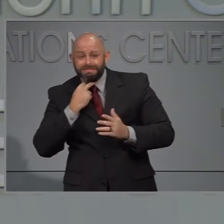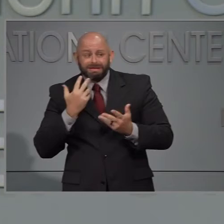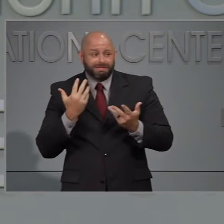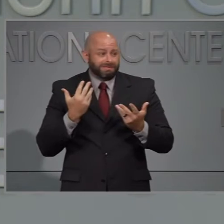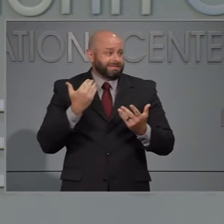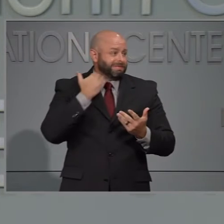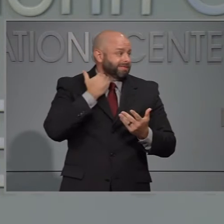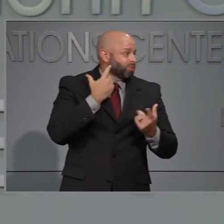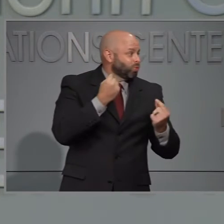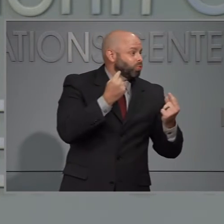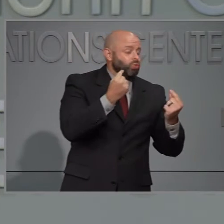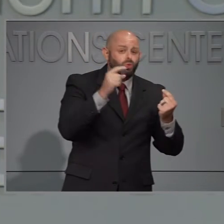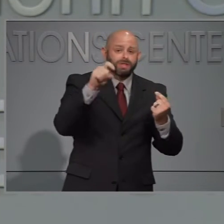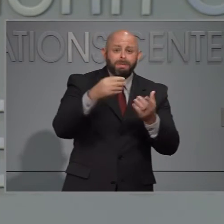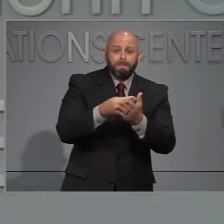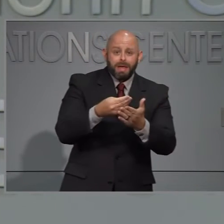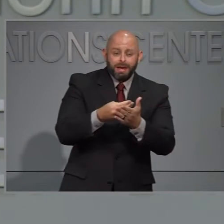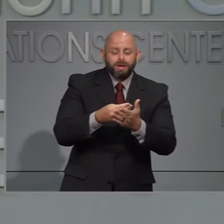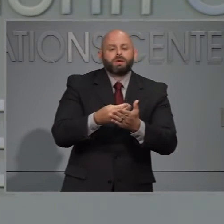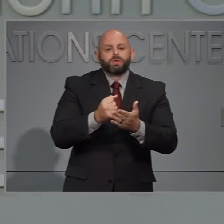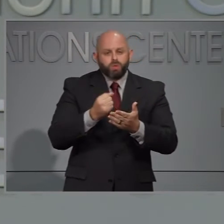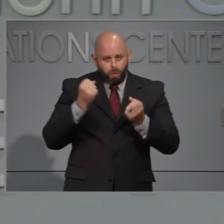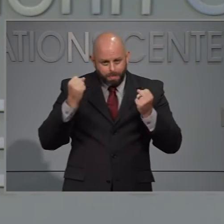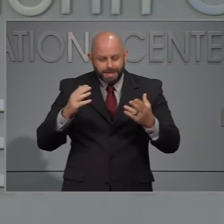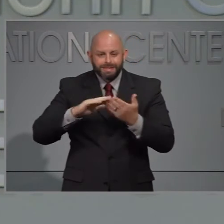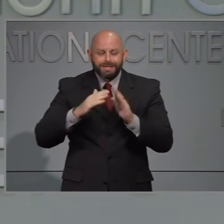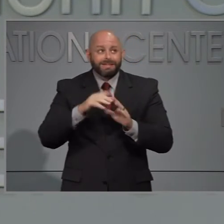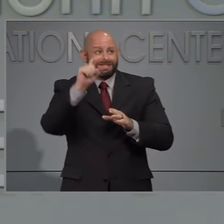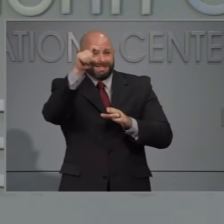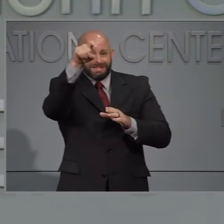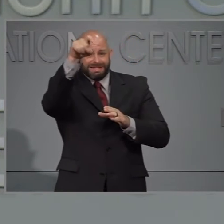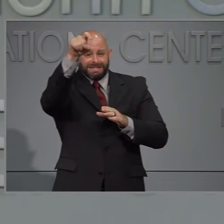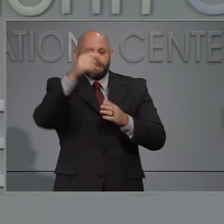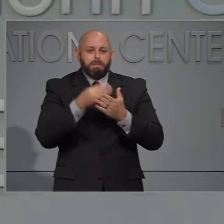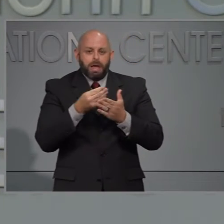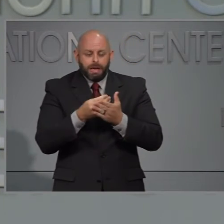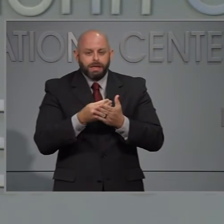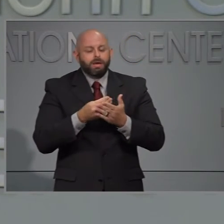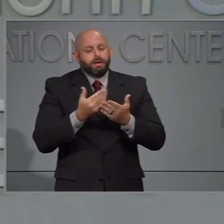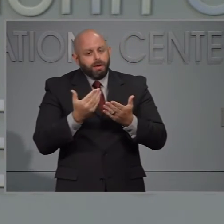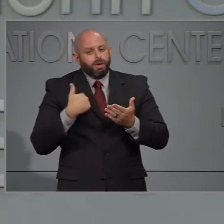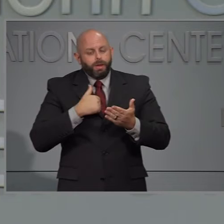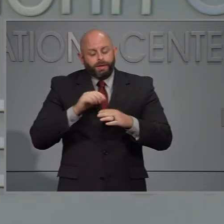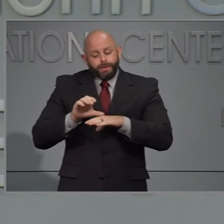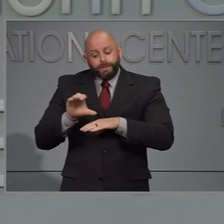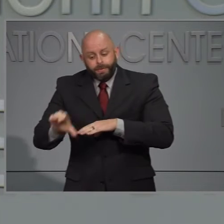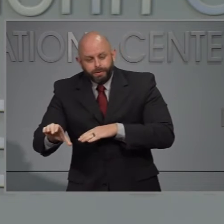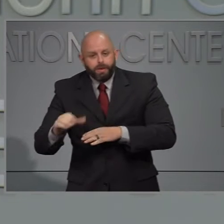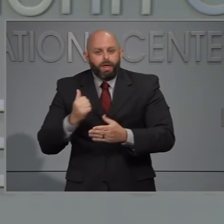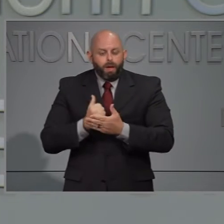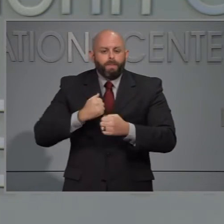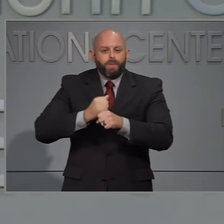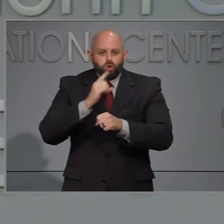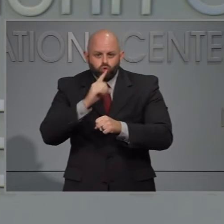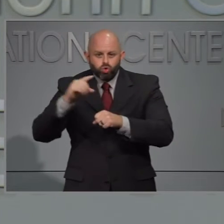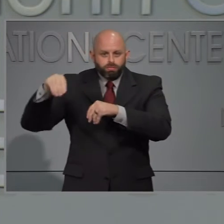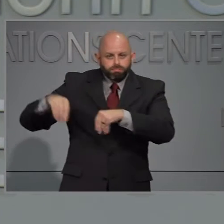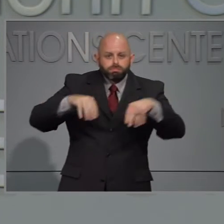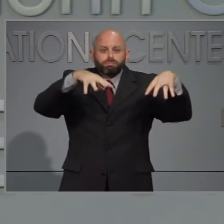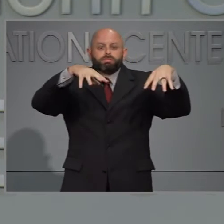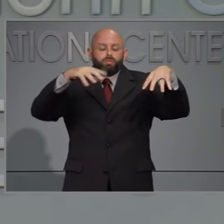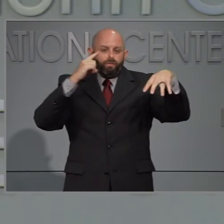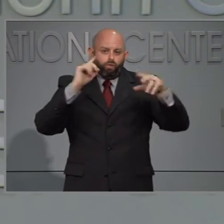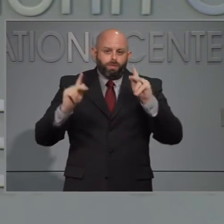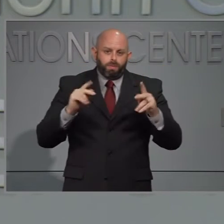es que esto va a ser muy interesante para ellos, para que puedan cerciorarse de mantener la luz encendida para estas personas,